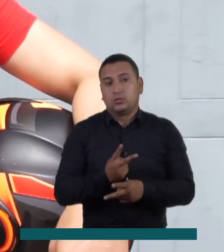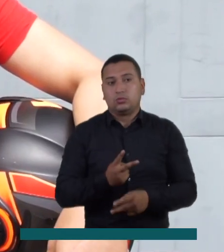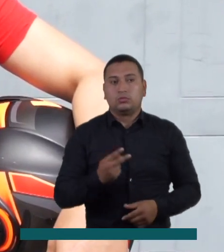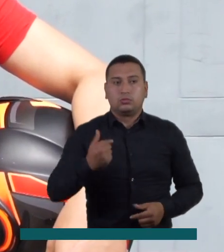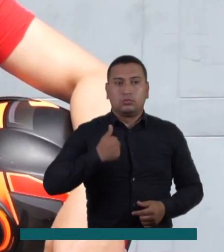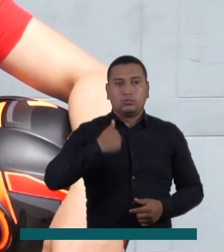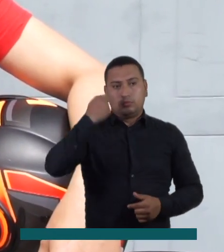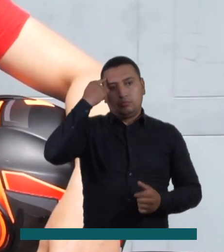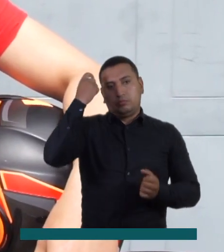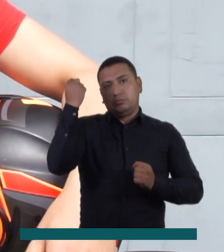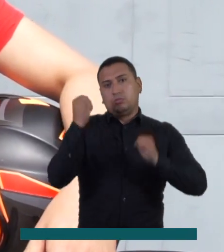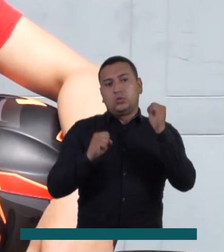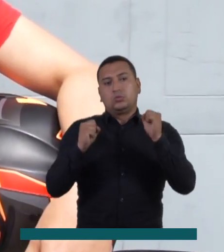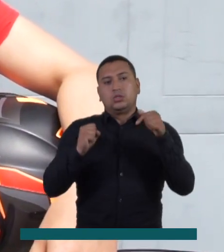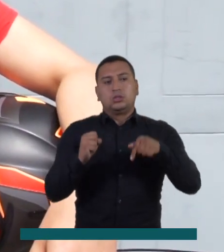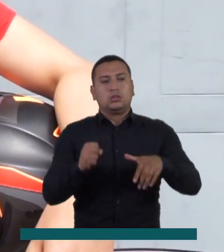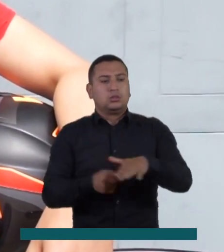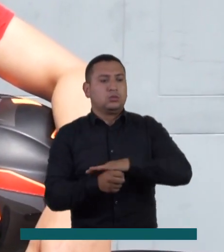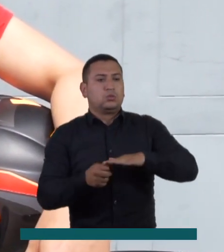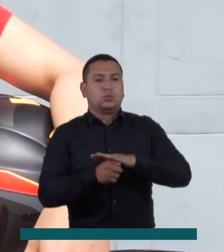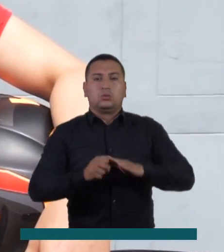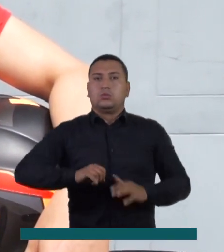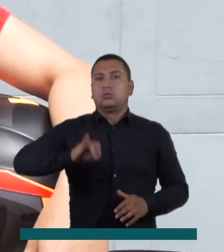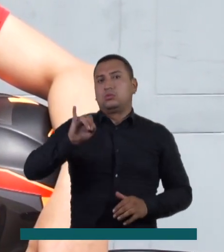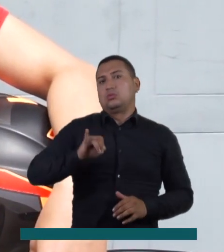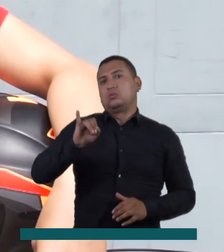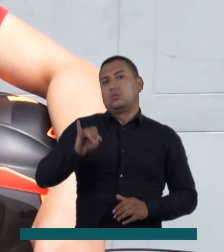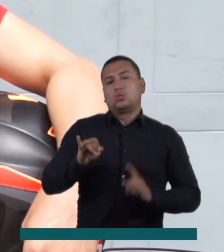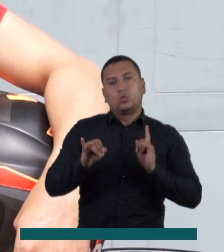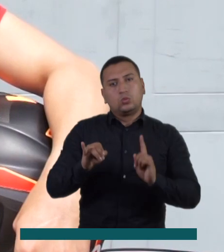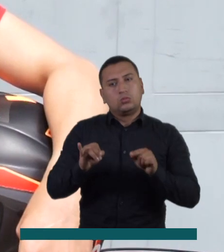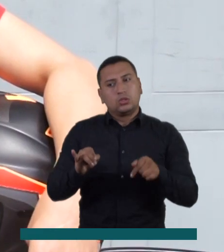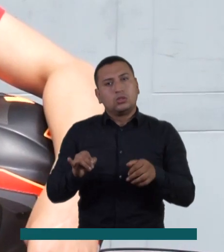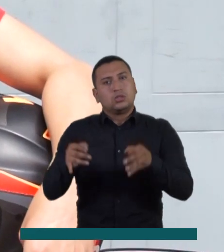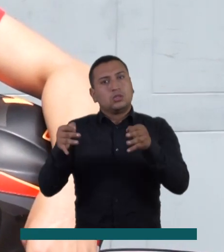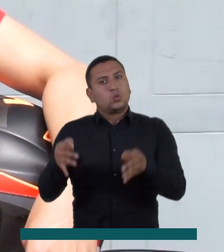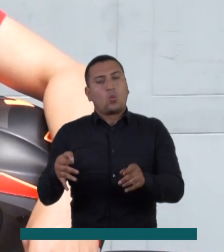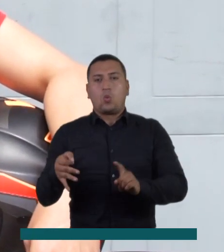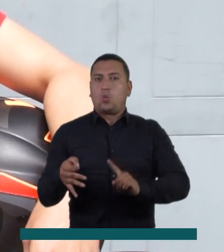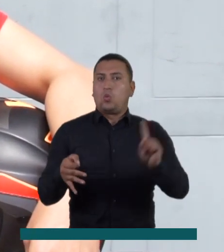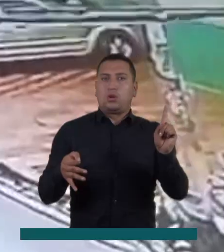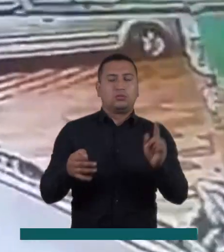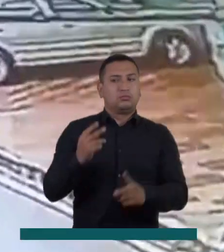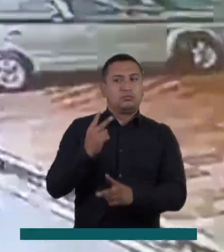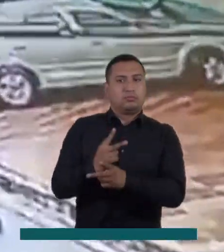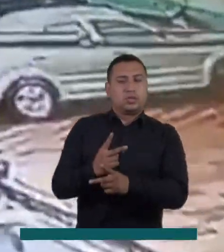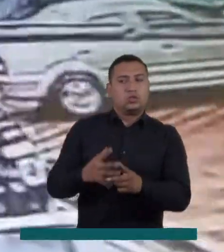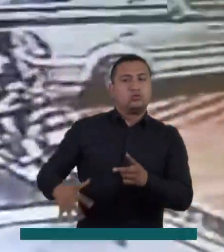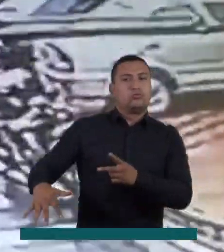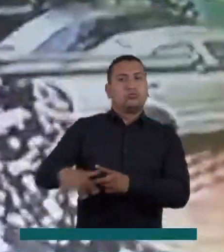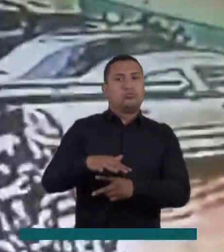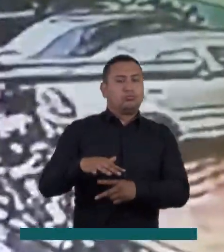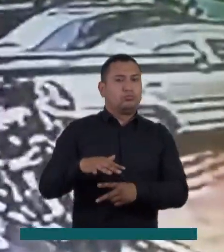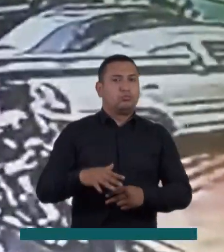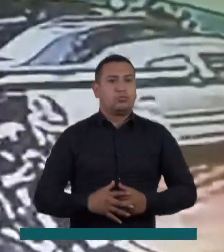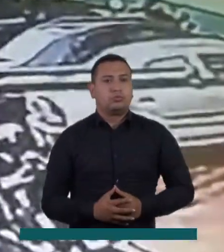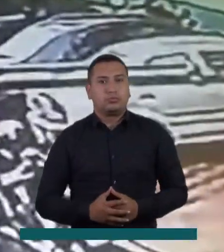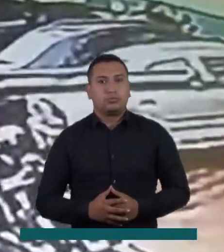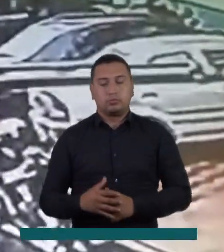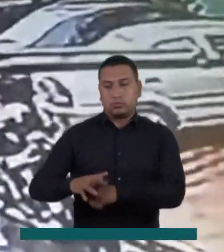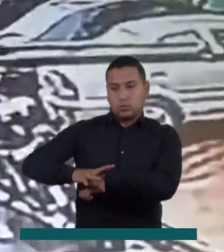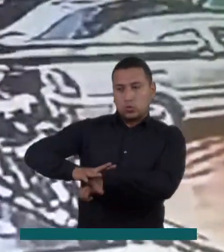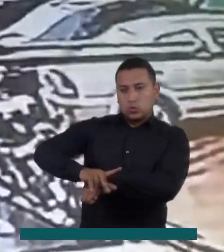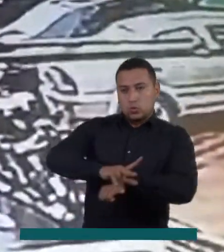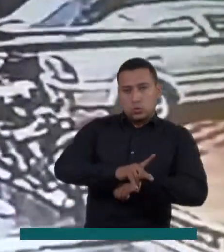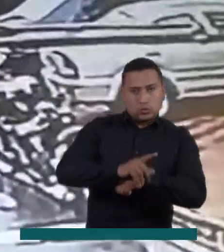preocupado por la situación que está presentando acá en Ibagué porque hay mucha inseguridad en las calles, en la ciudad. Para evitar el robo de vehículos en la